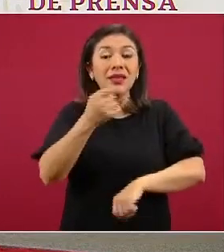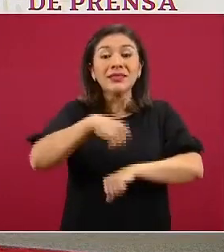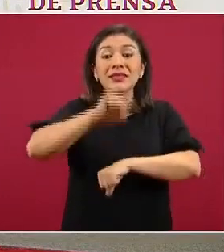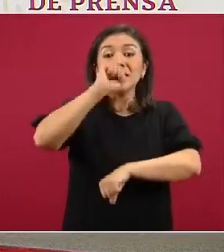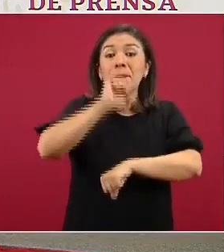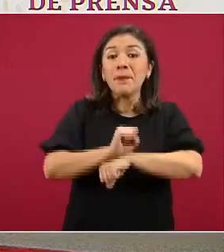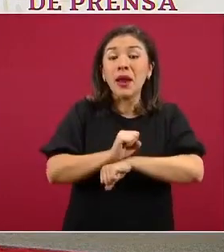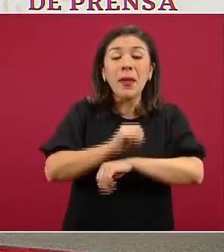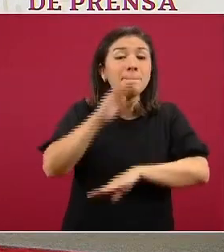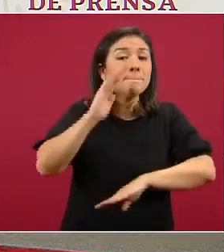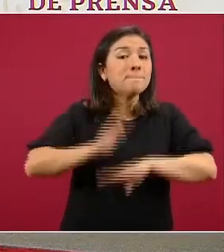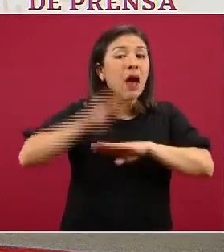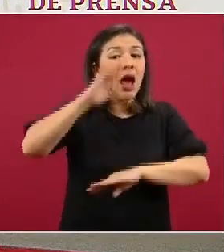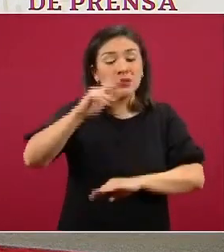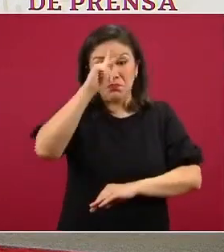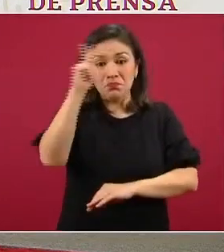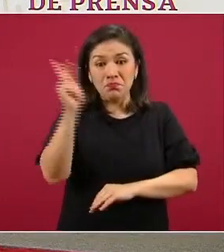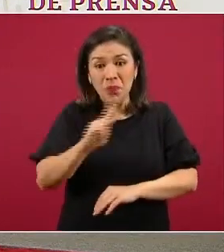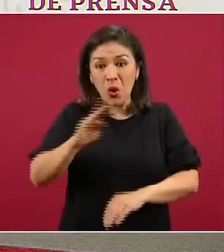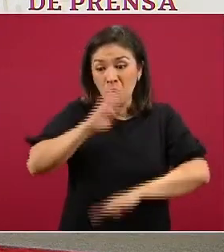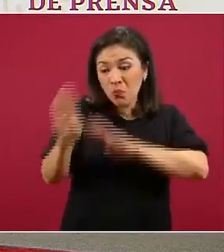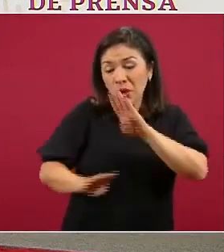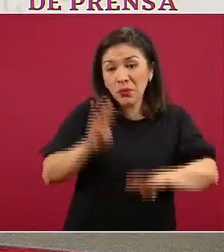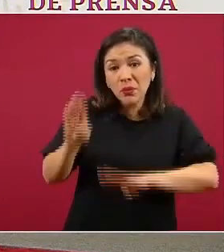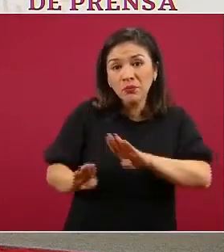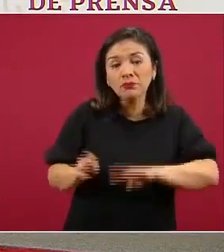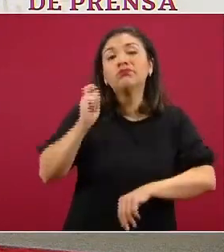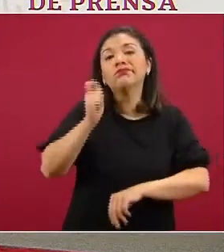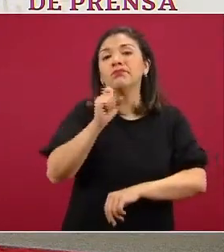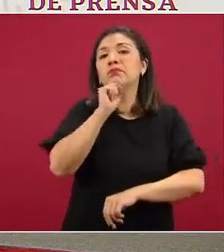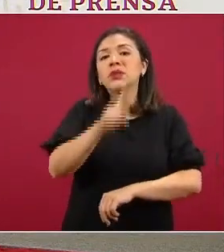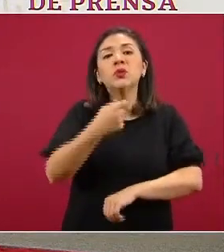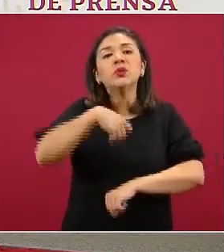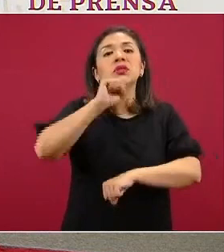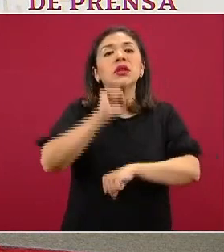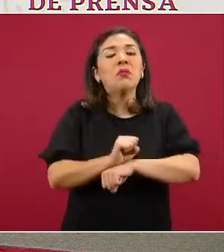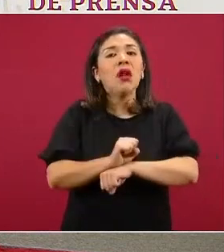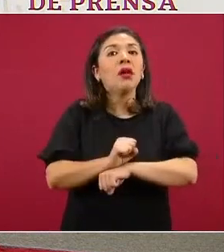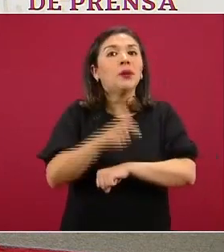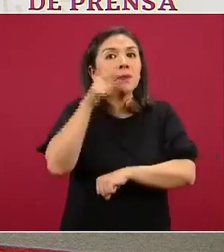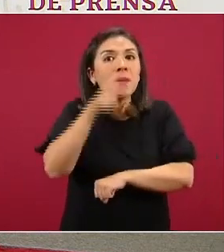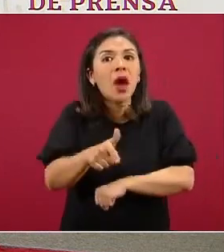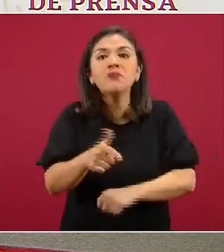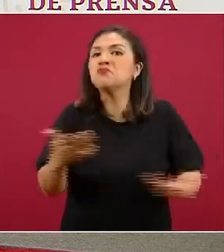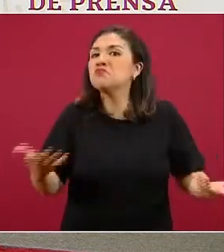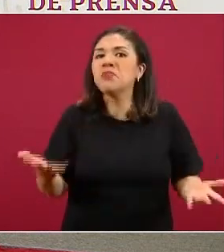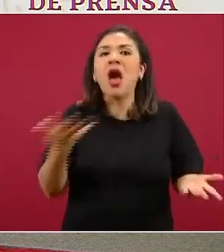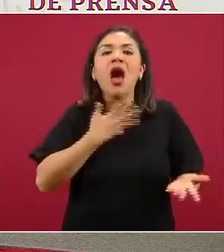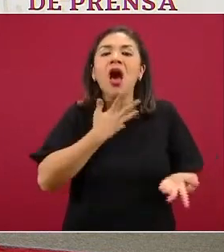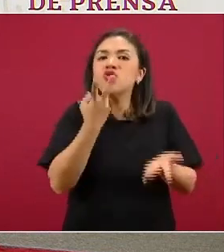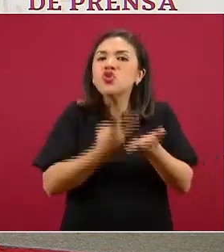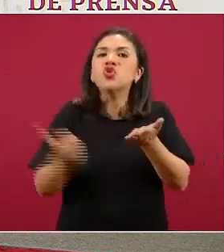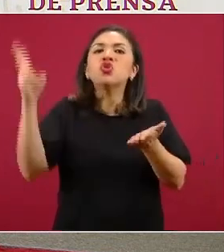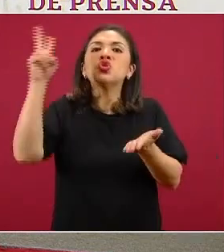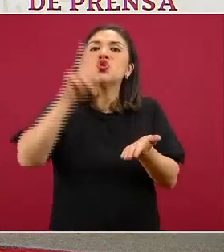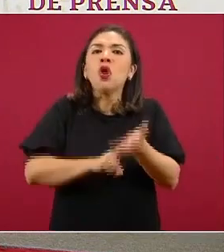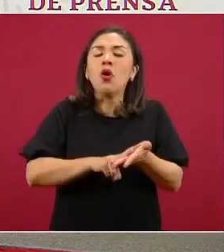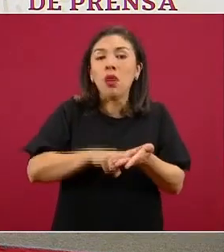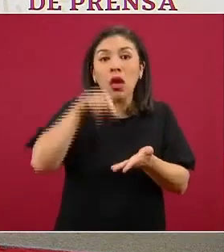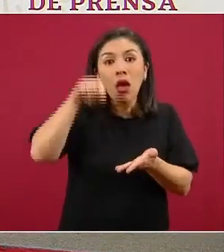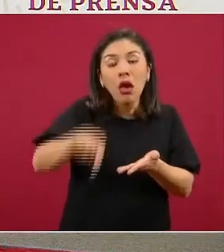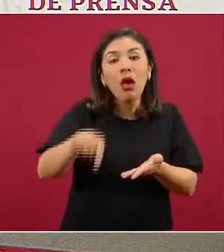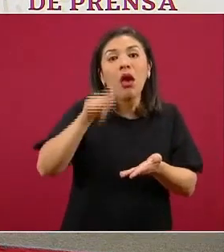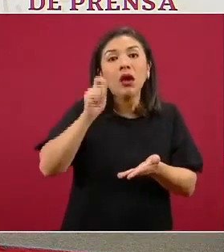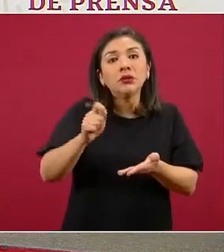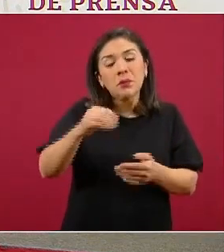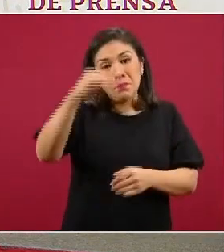semana donde mayor porcentaje de exceso tuvimos fue la semana en que prácticamente se duplicó en esa semana